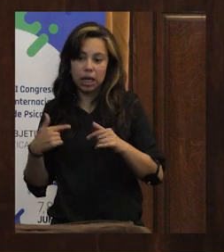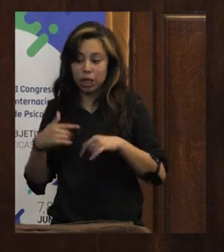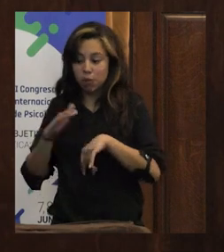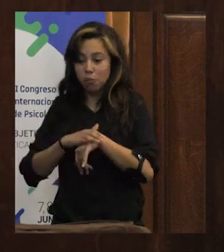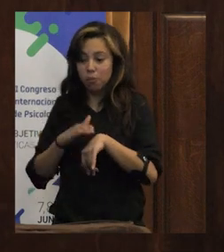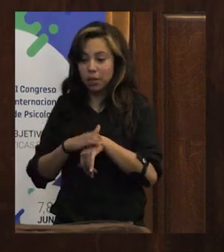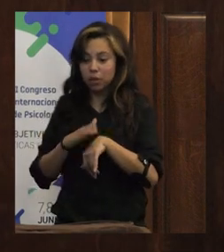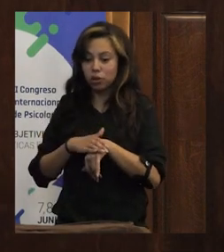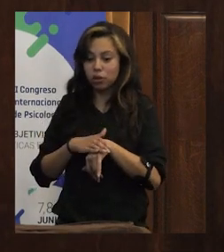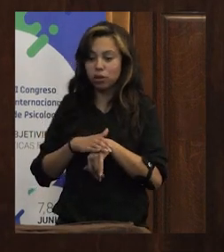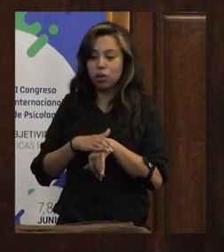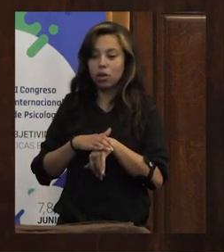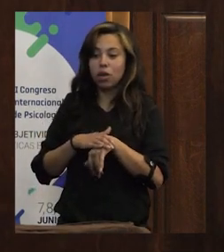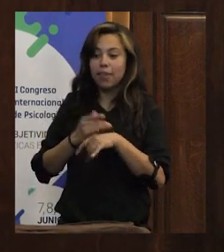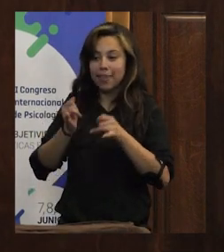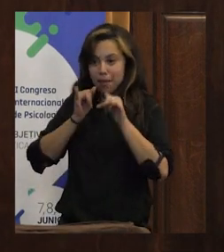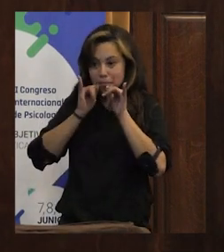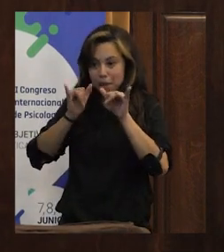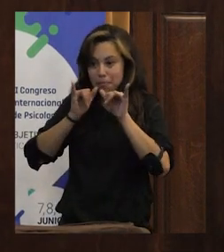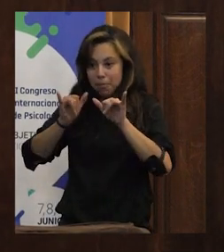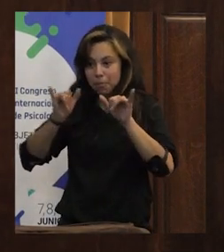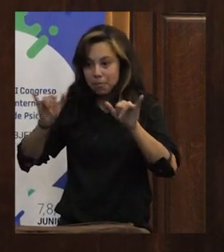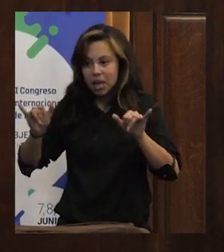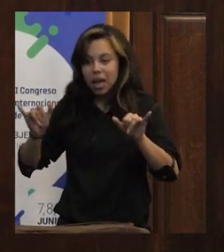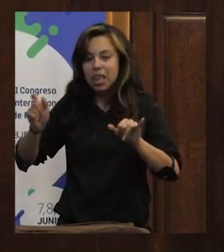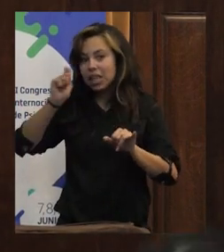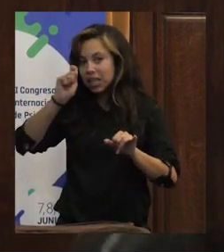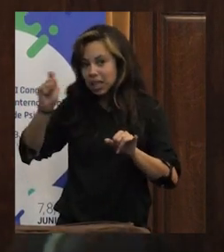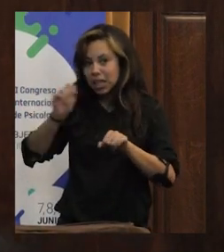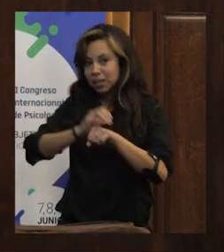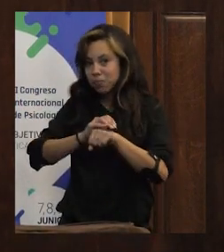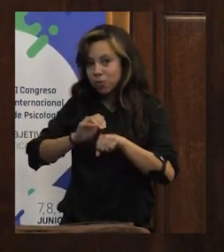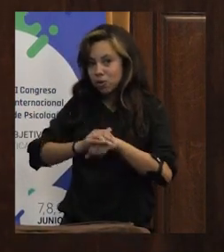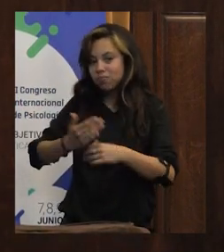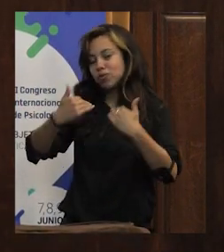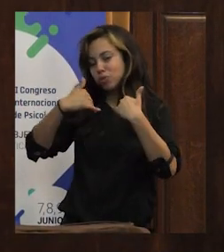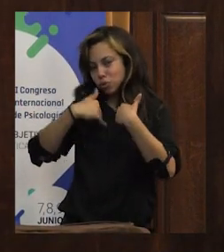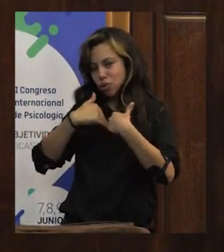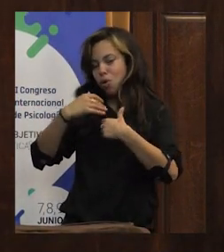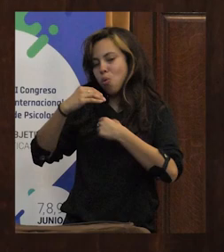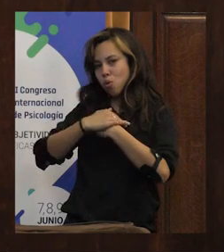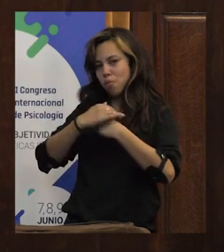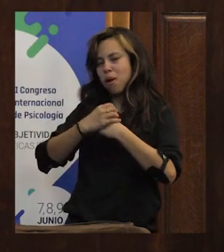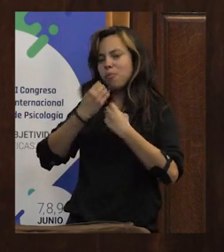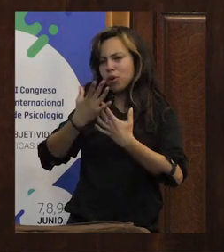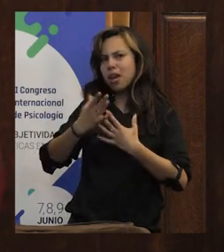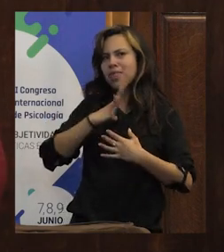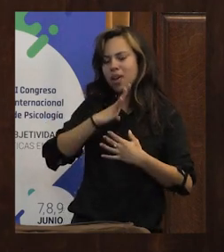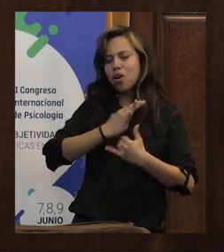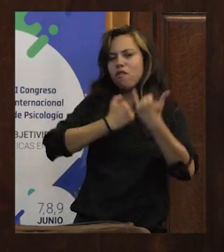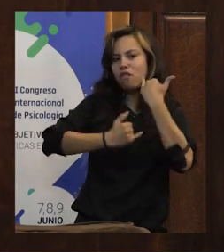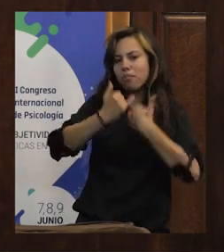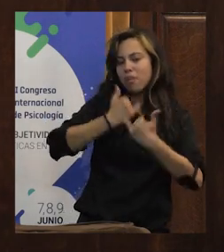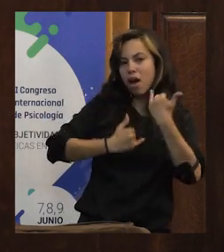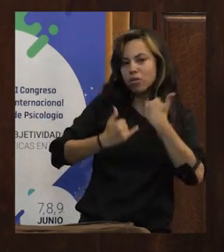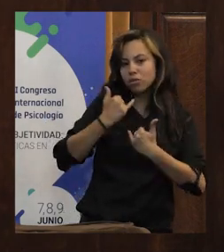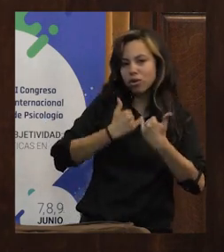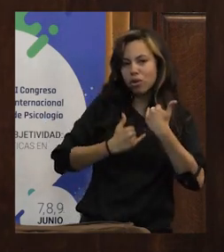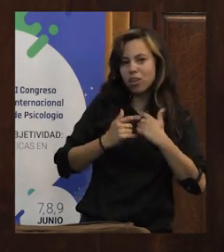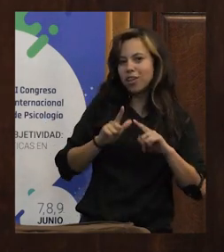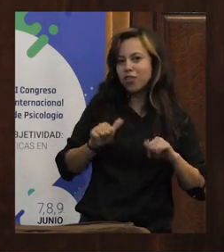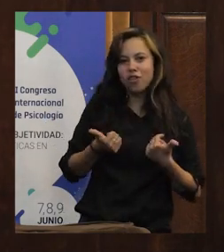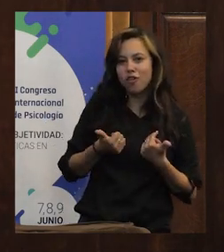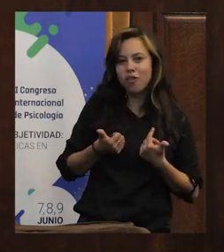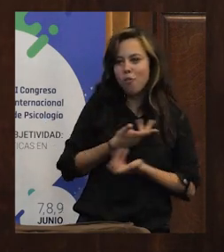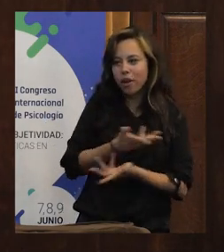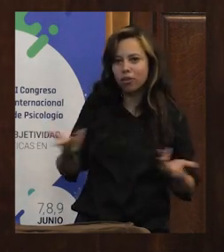momento la culpa recae en nosotros, o porque tenemos información y no actuamos